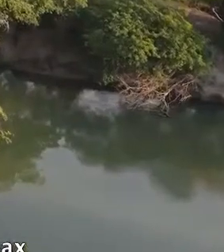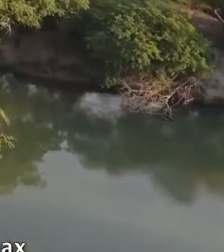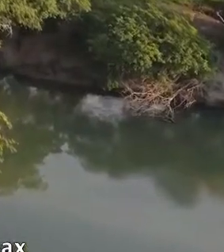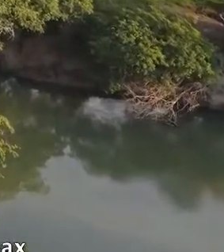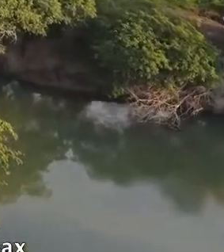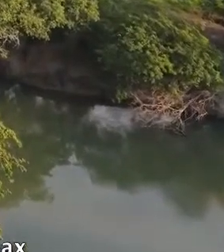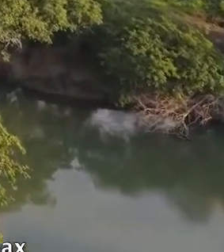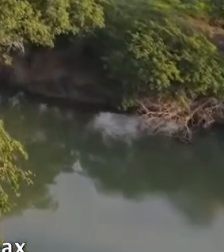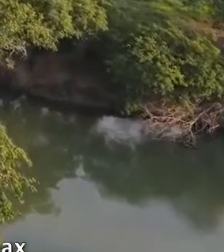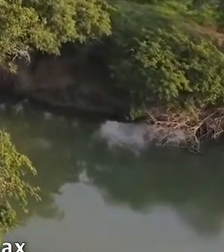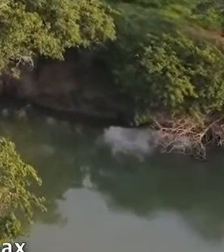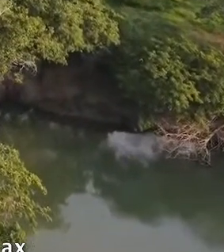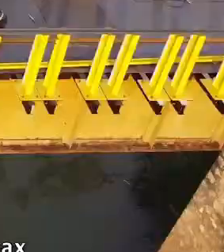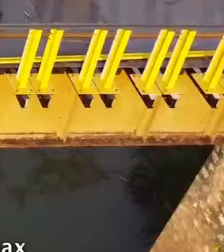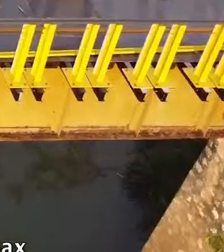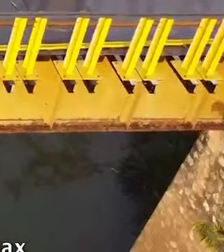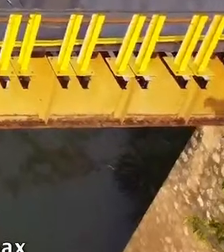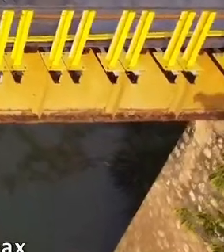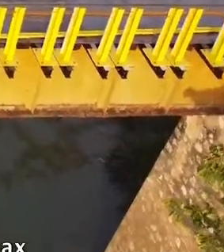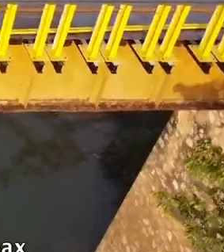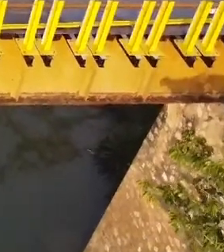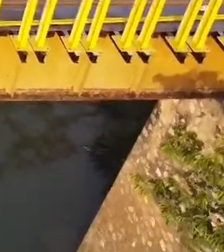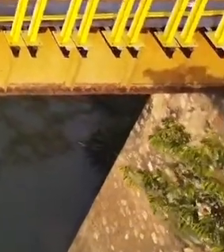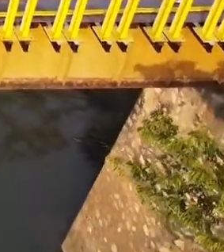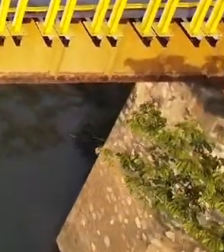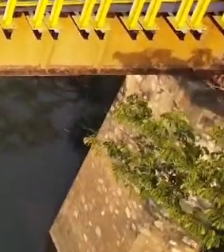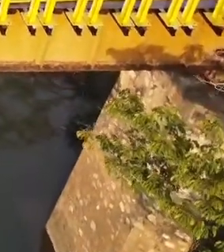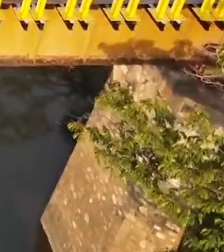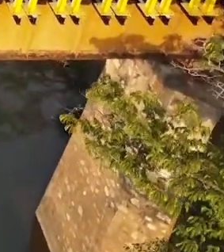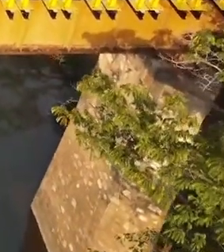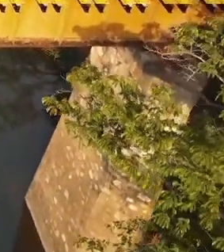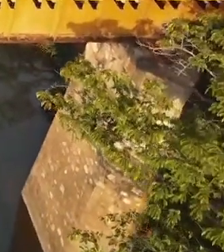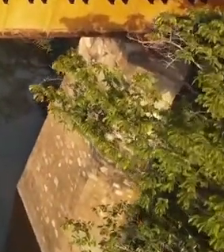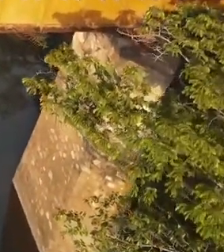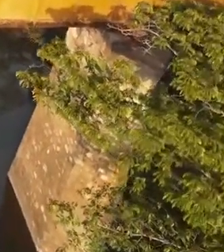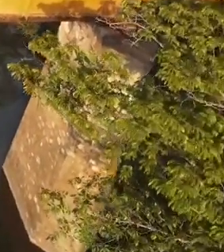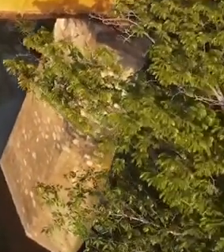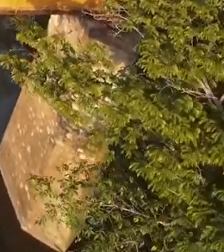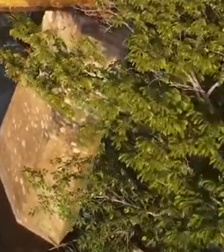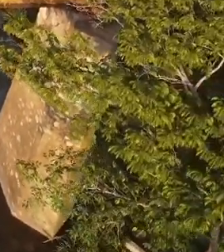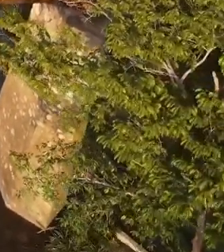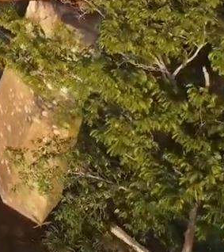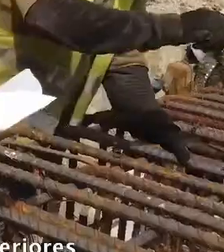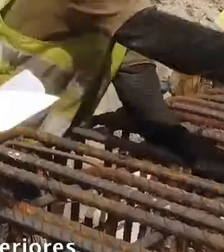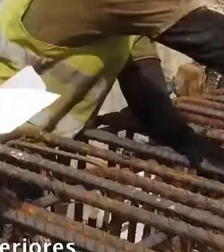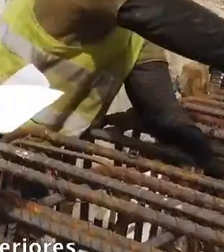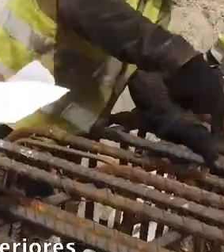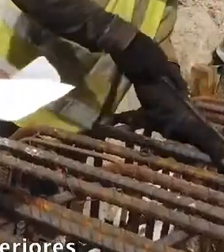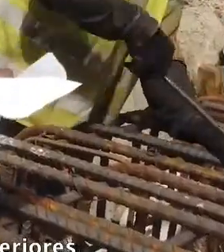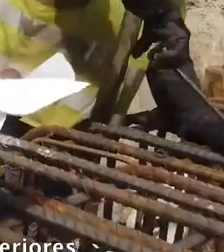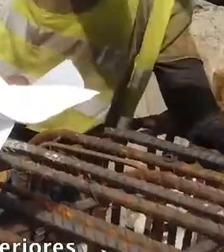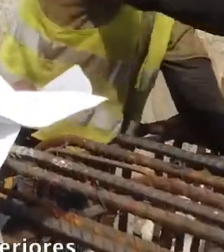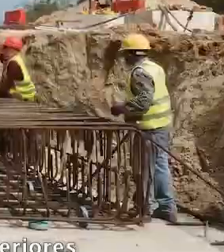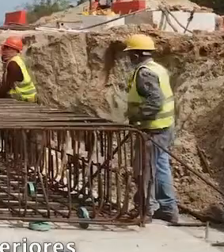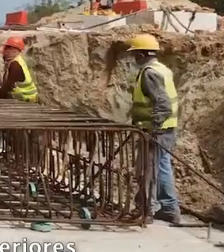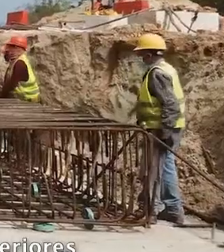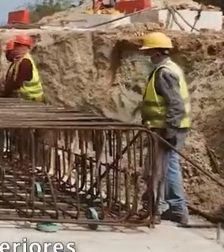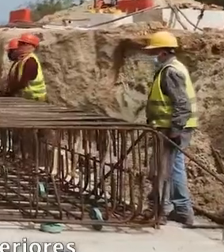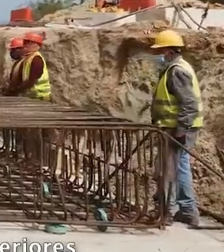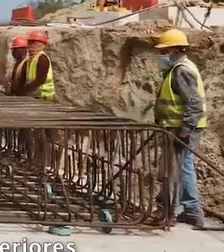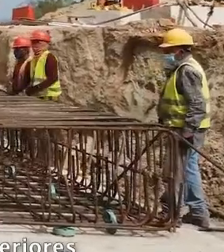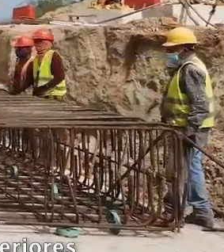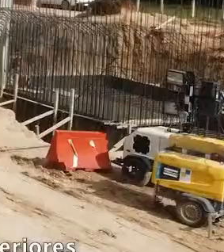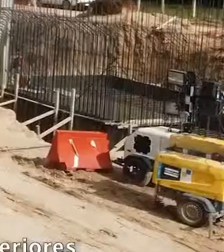obra, se rehabilita el antiguo puente de Chacamax para dar paso a personal y maquinaria. Con la colocación de una